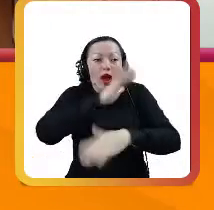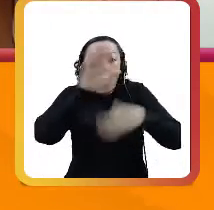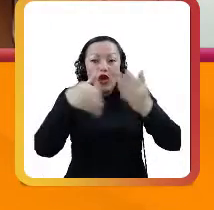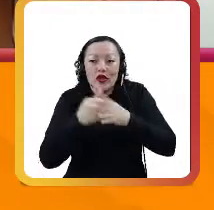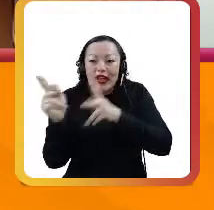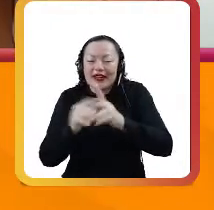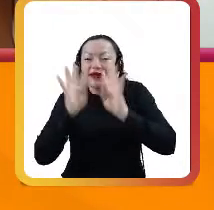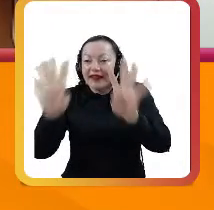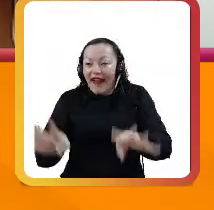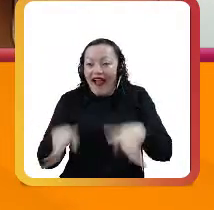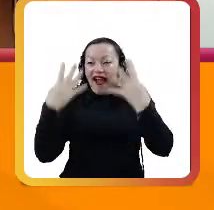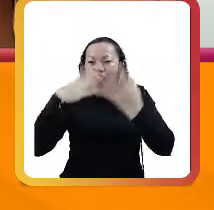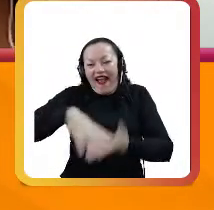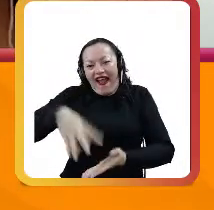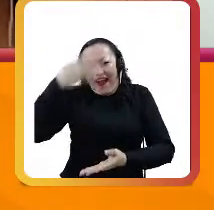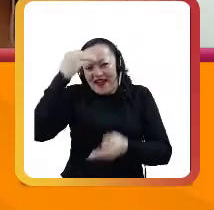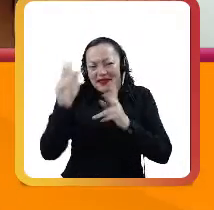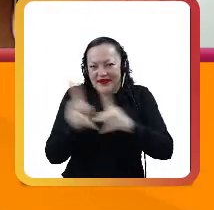los televidentes.